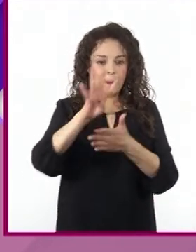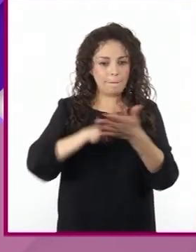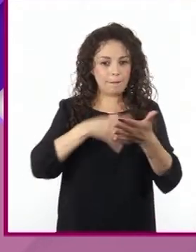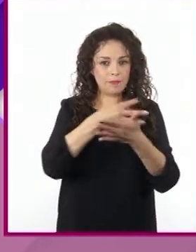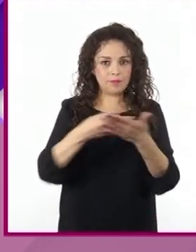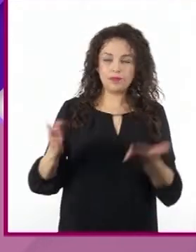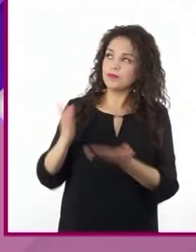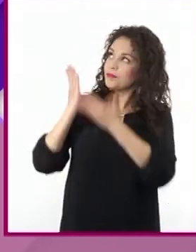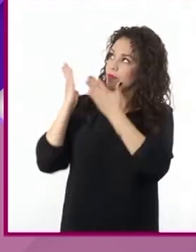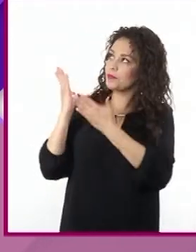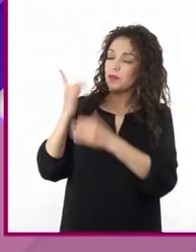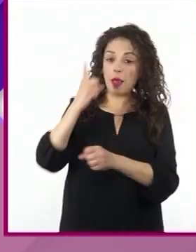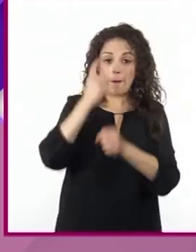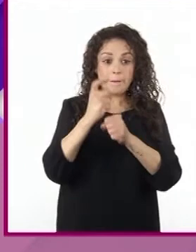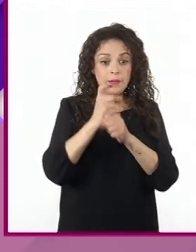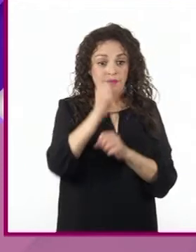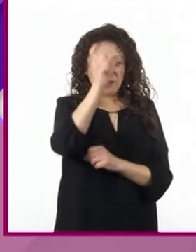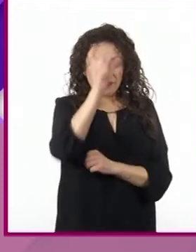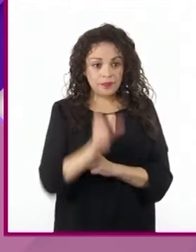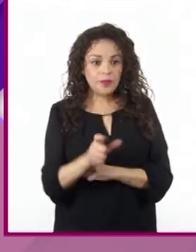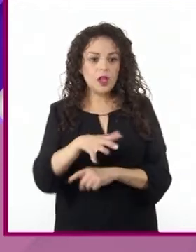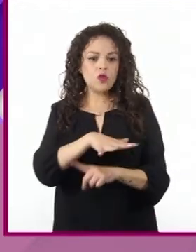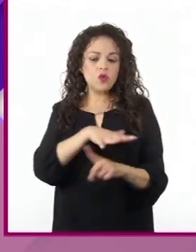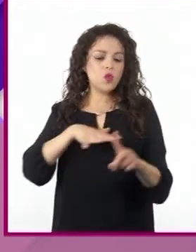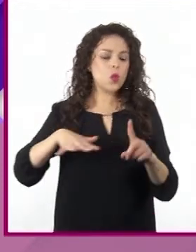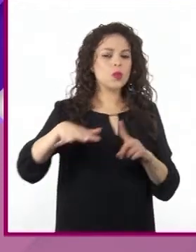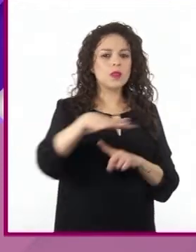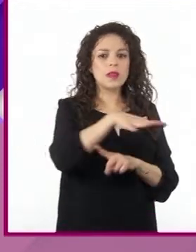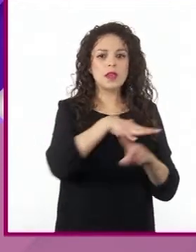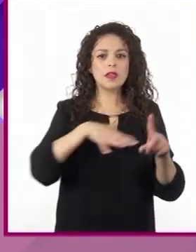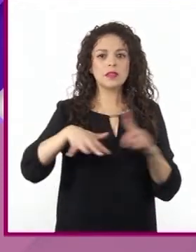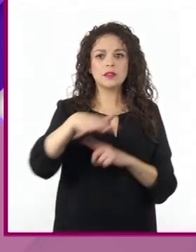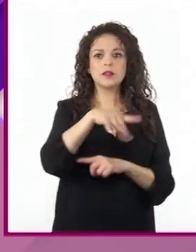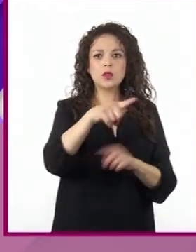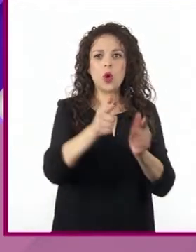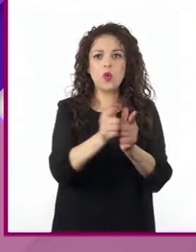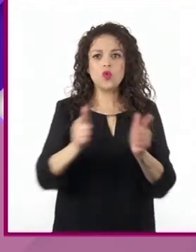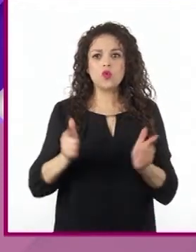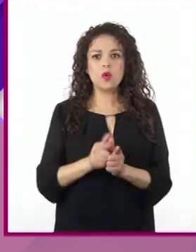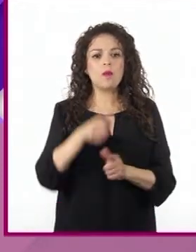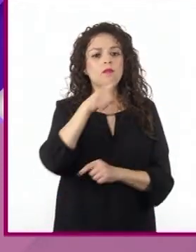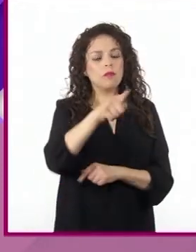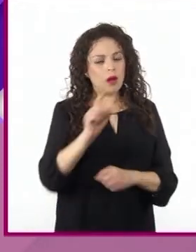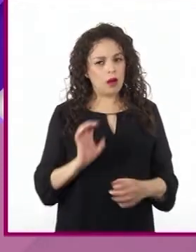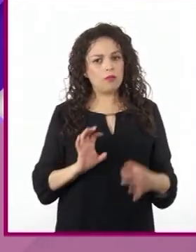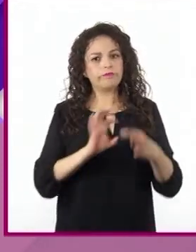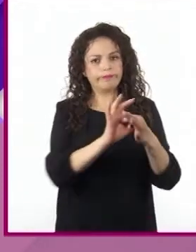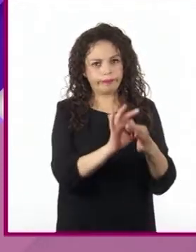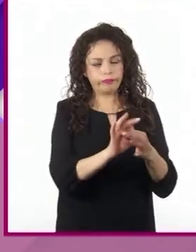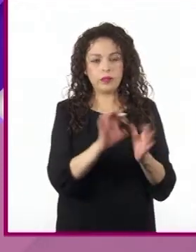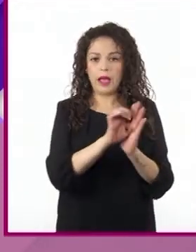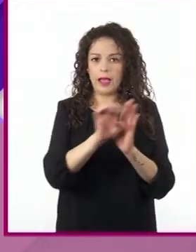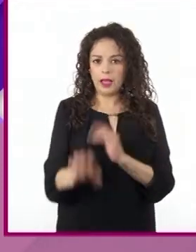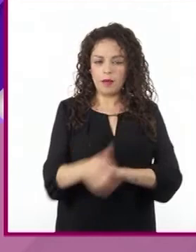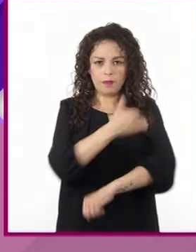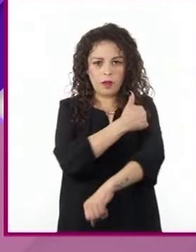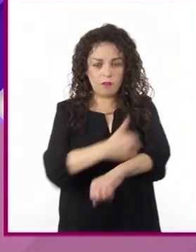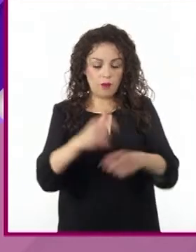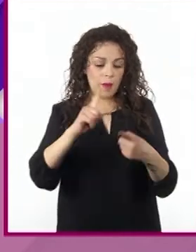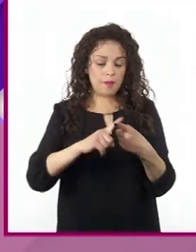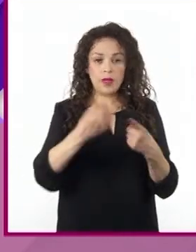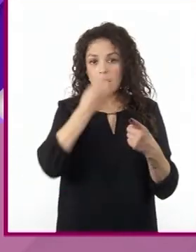columna, escriban el contexto o ámbito al que pertenece dicho grupo. Por ejemplo, familiar,